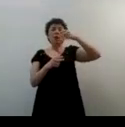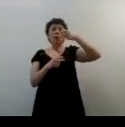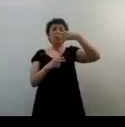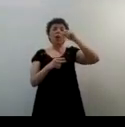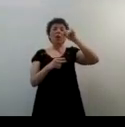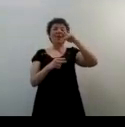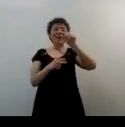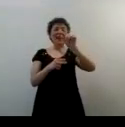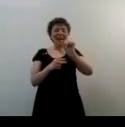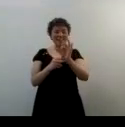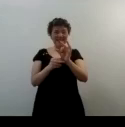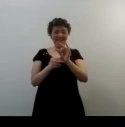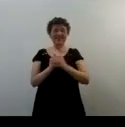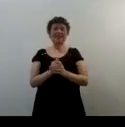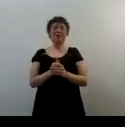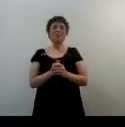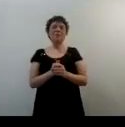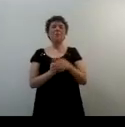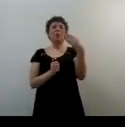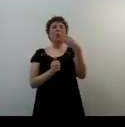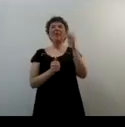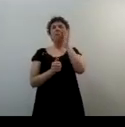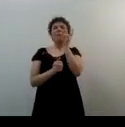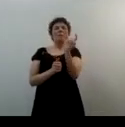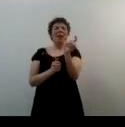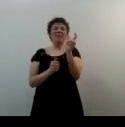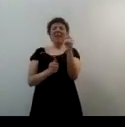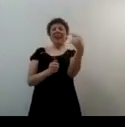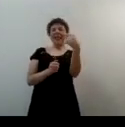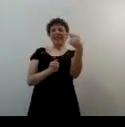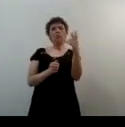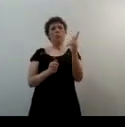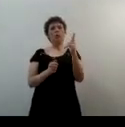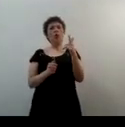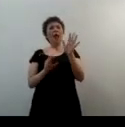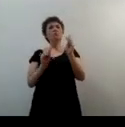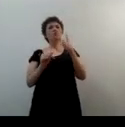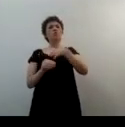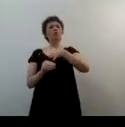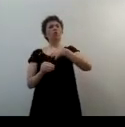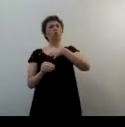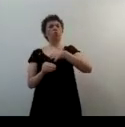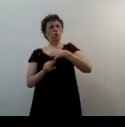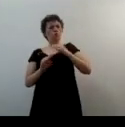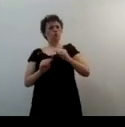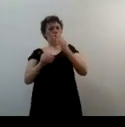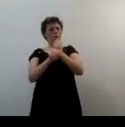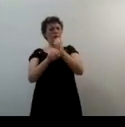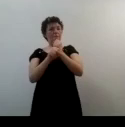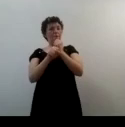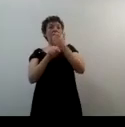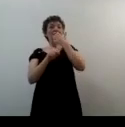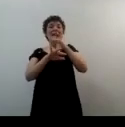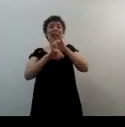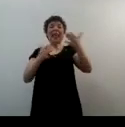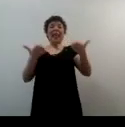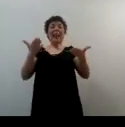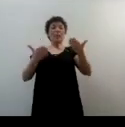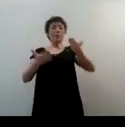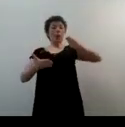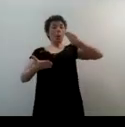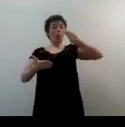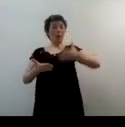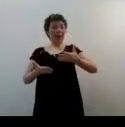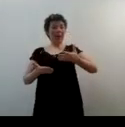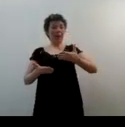precisamente, que tiene una connotación un poquito negativa, pero que tiene una función y en equilibrio, esas bacterias tienen una función